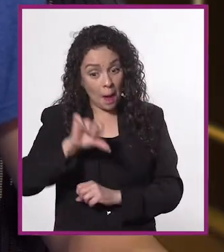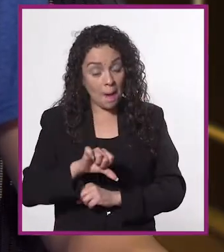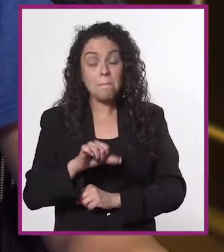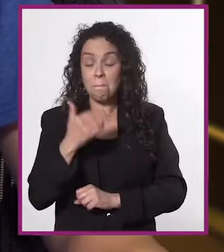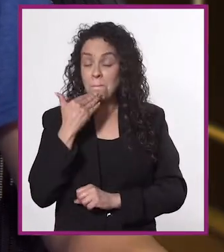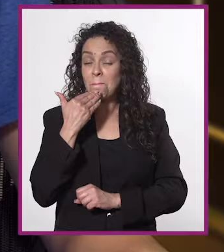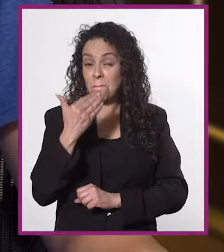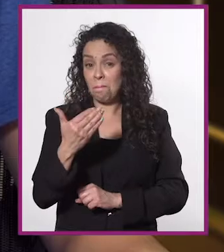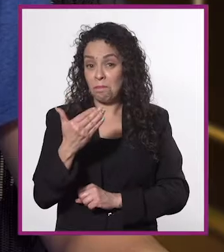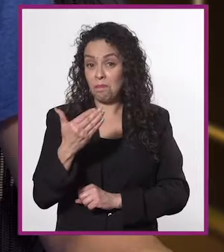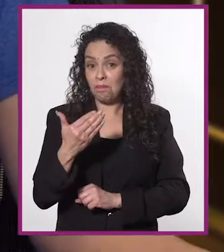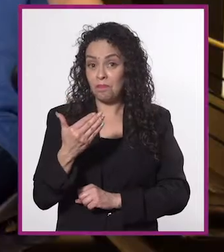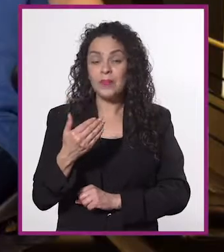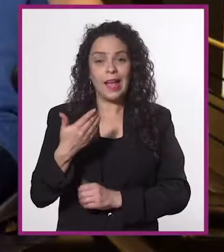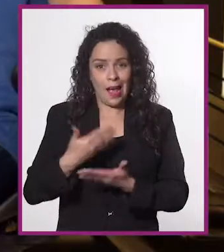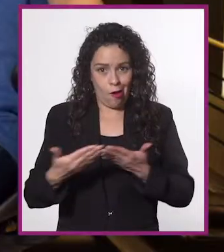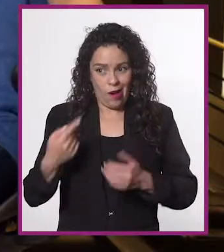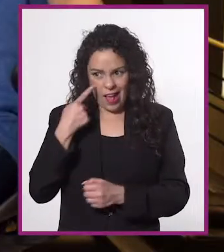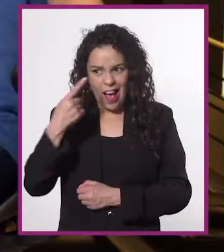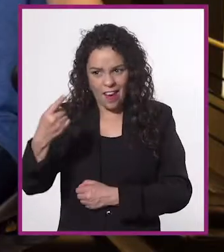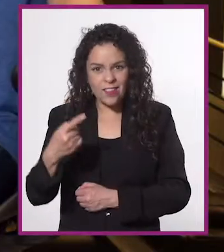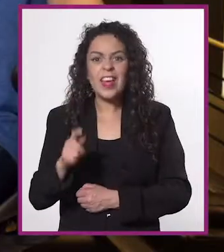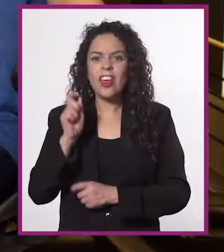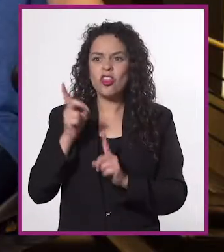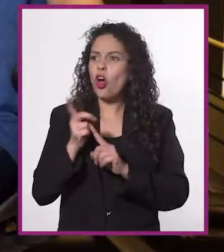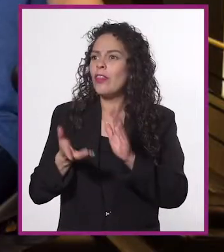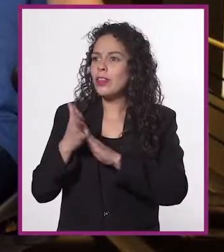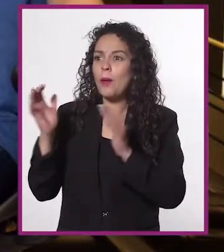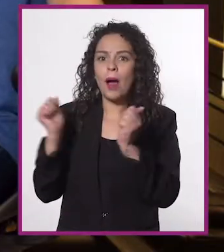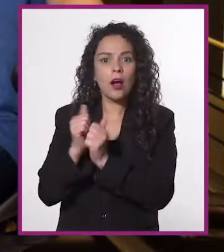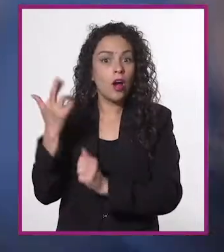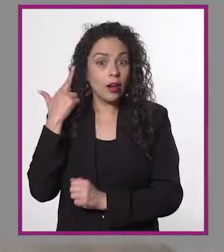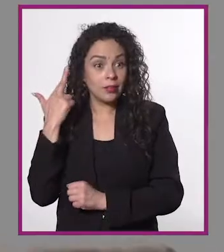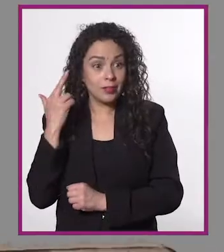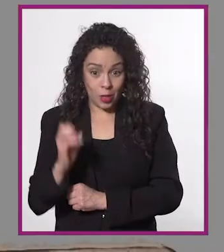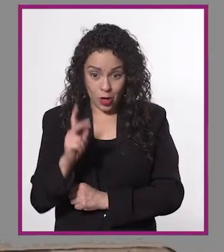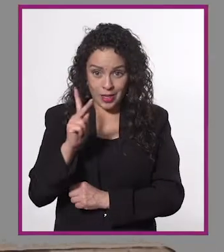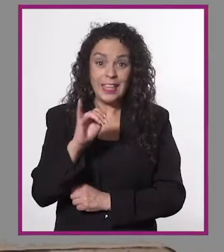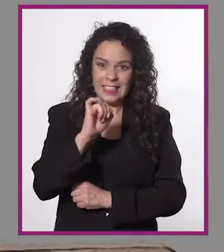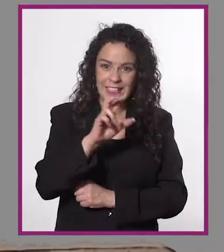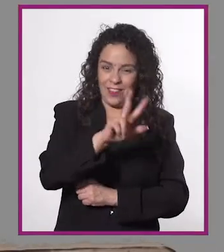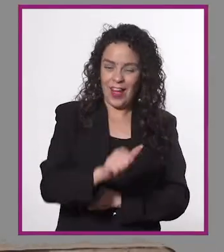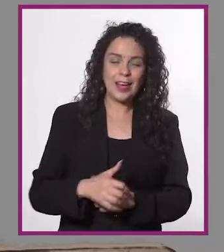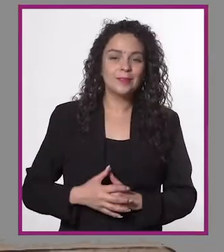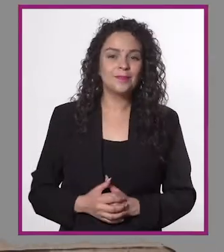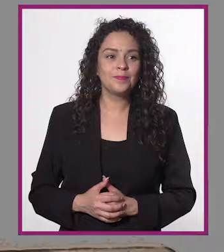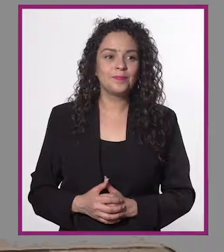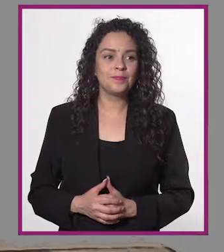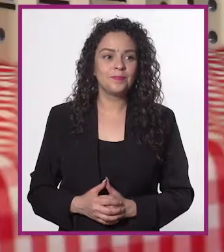buen tema para hoy. Veamos a dónde nos lleva el sonido, ¿va? Va.